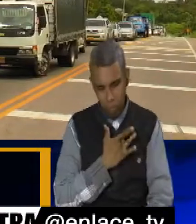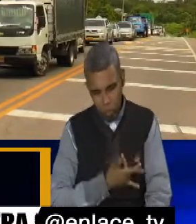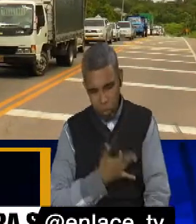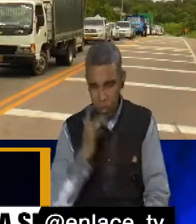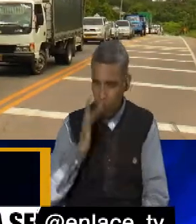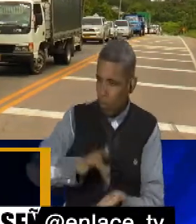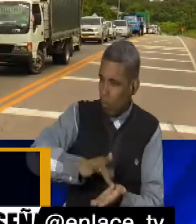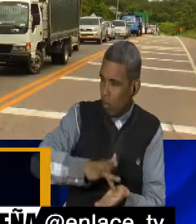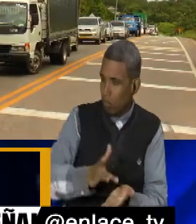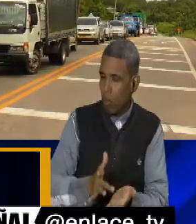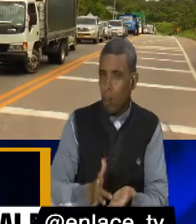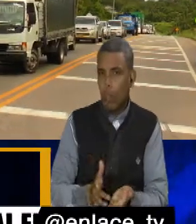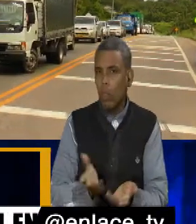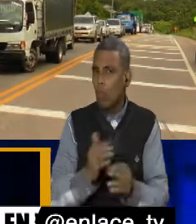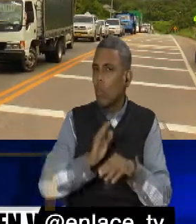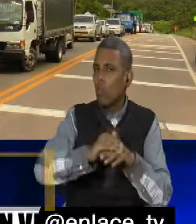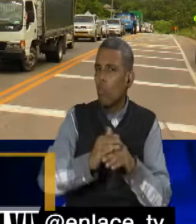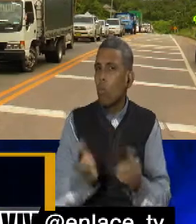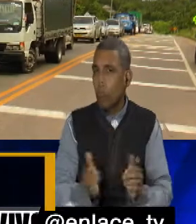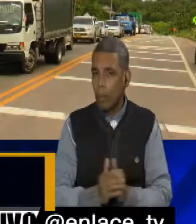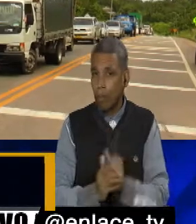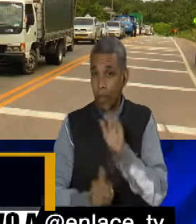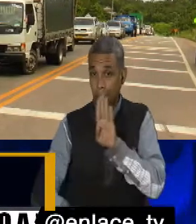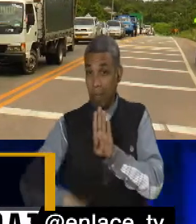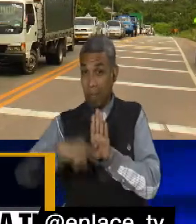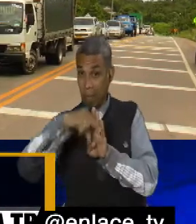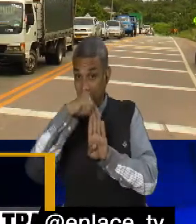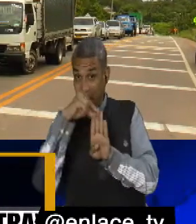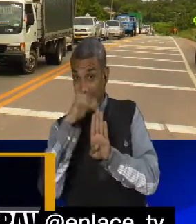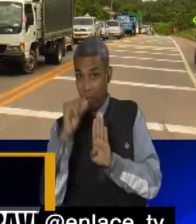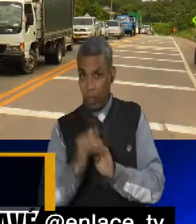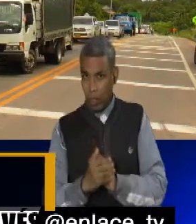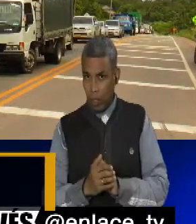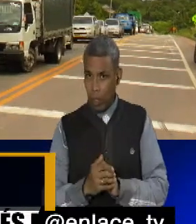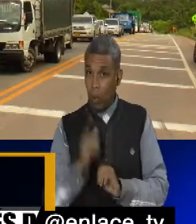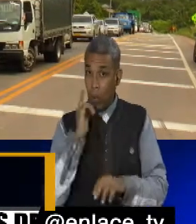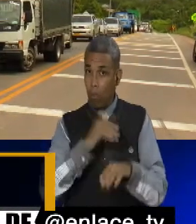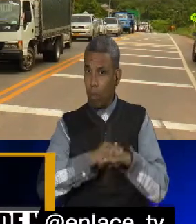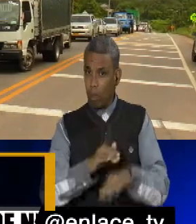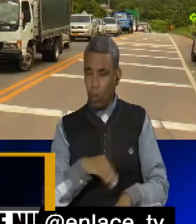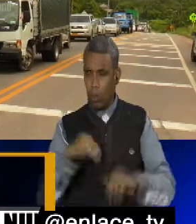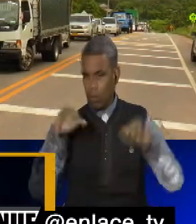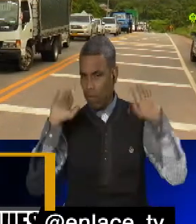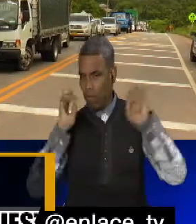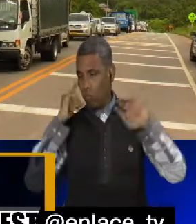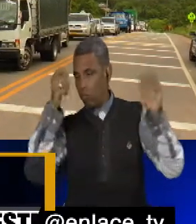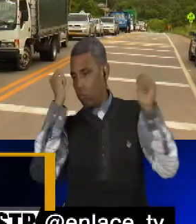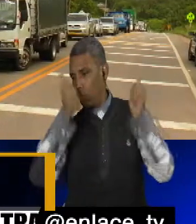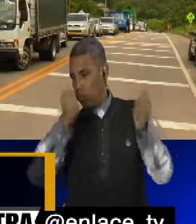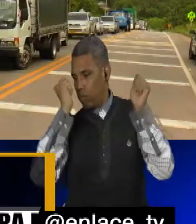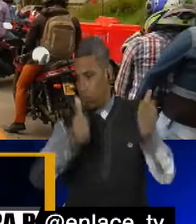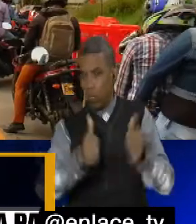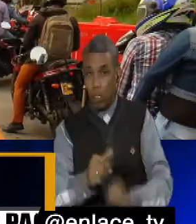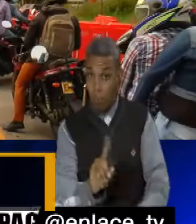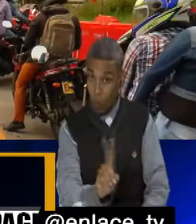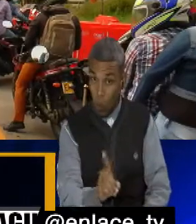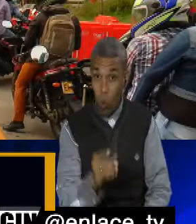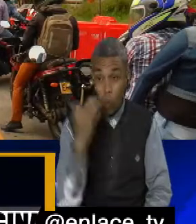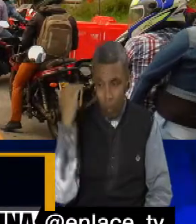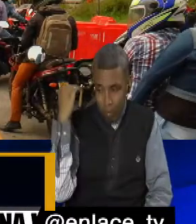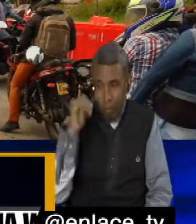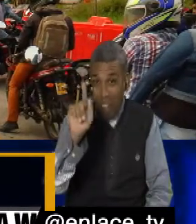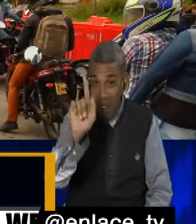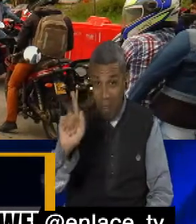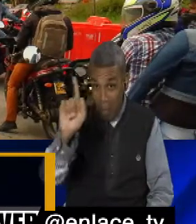a los empresarios, que como Cámara de Comercio no estamos ajenos a esta problemática. Desde el mes de febrero venimos